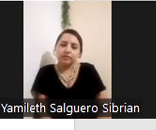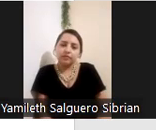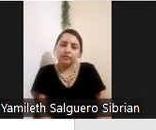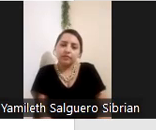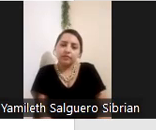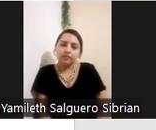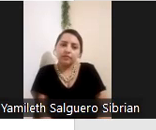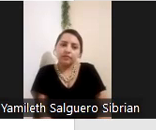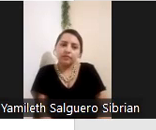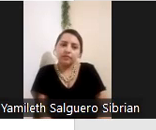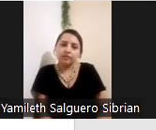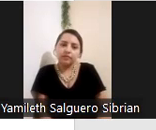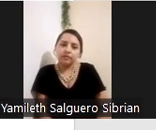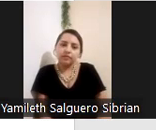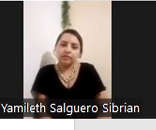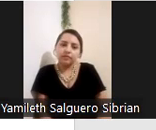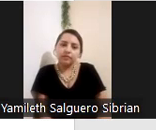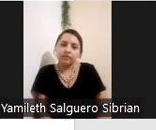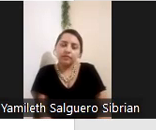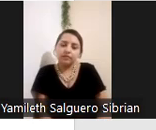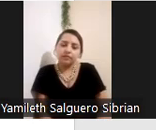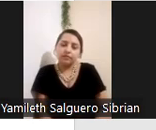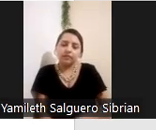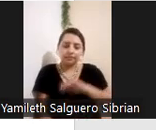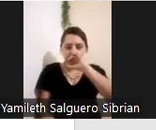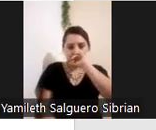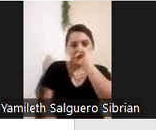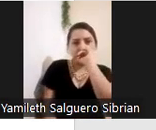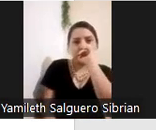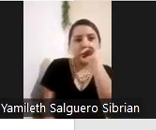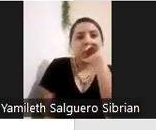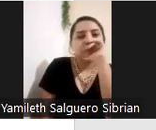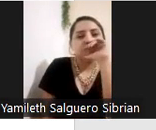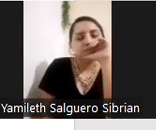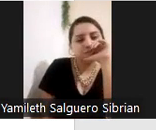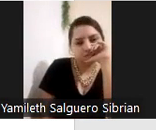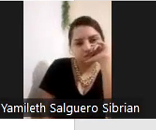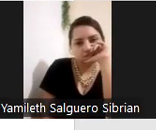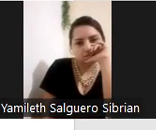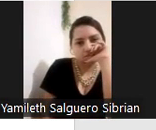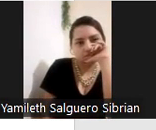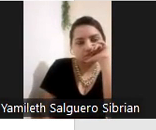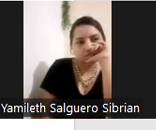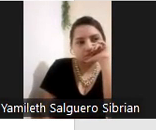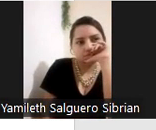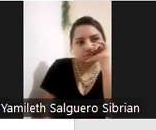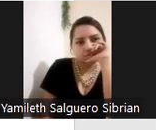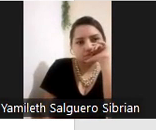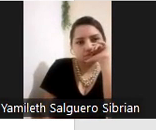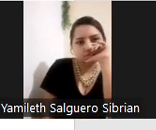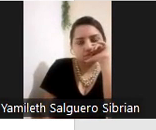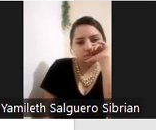títulos y descripciones reciben el nombre de metadatos esos son y también los títulos son bien importantes en lo de email